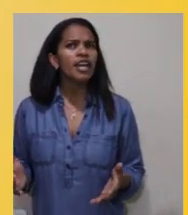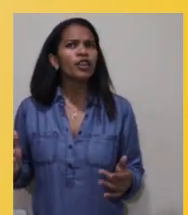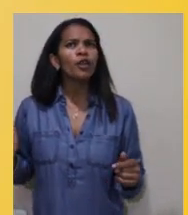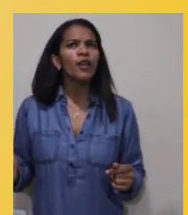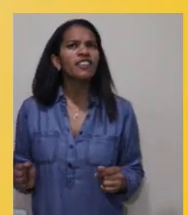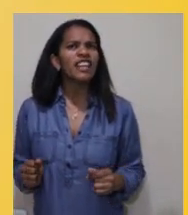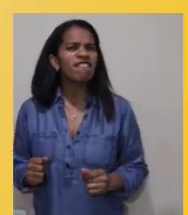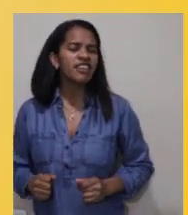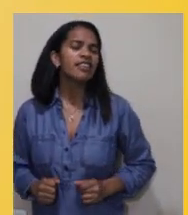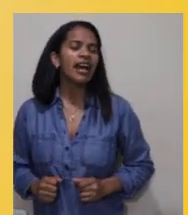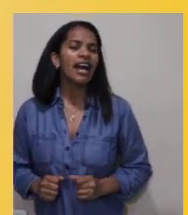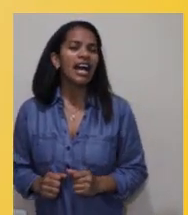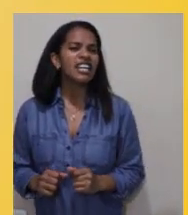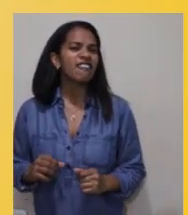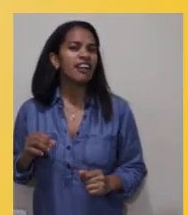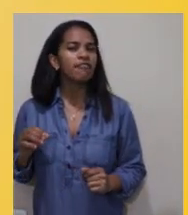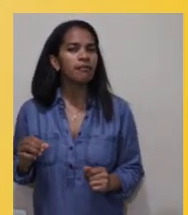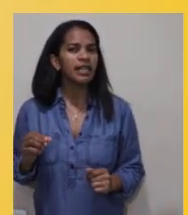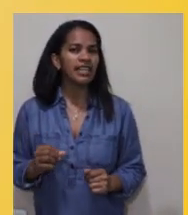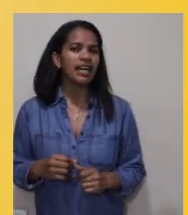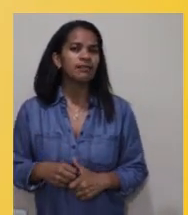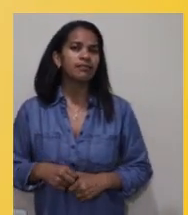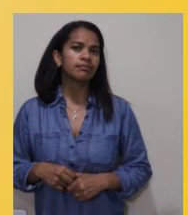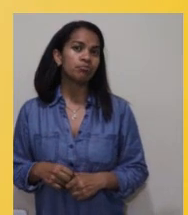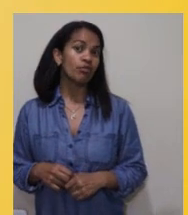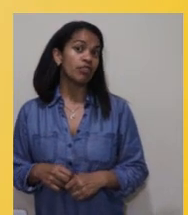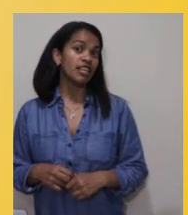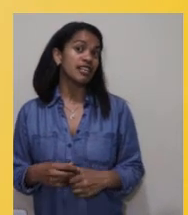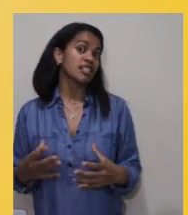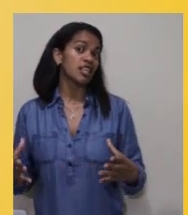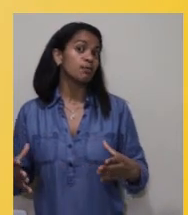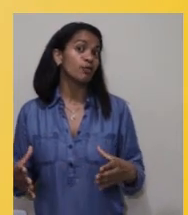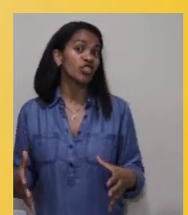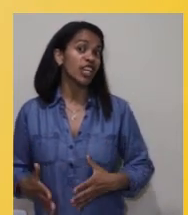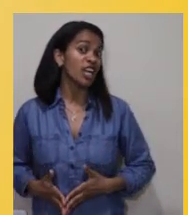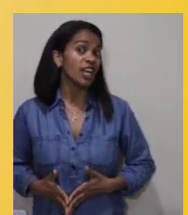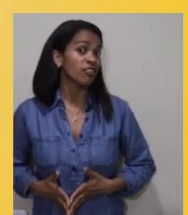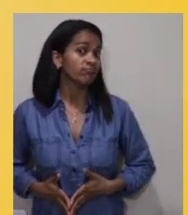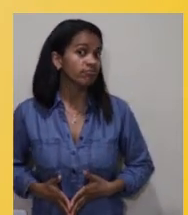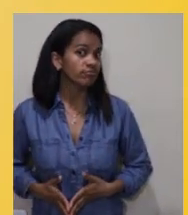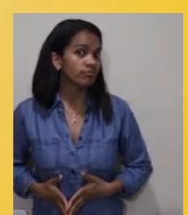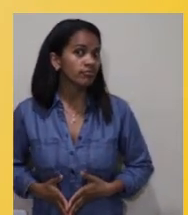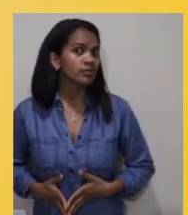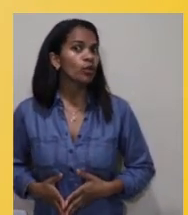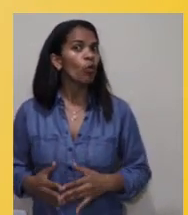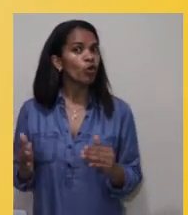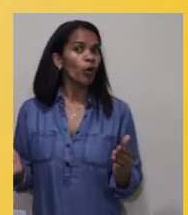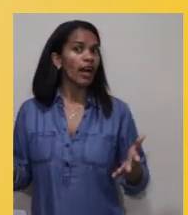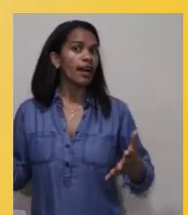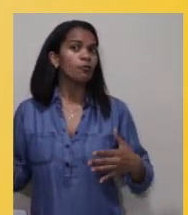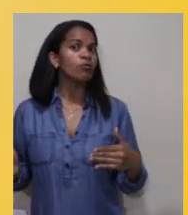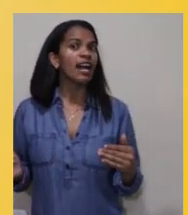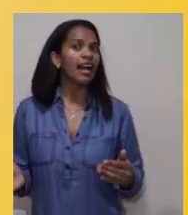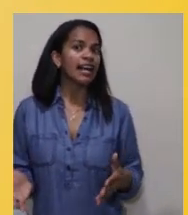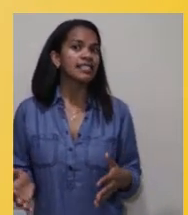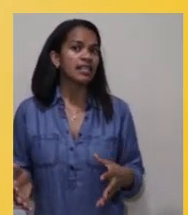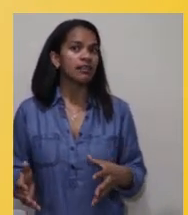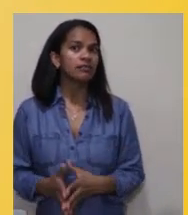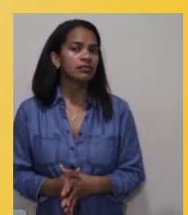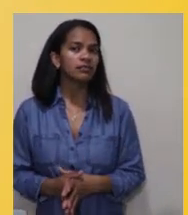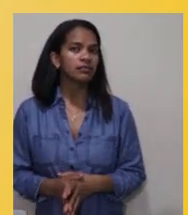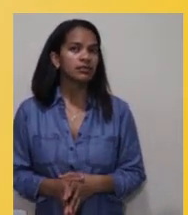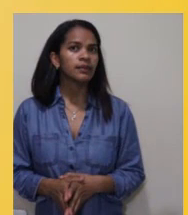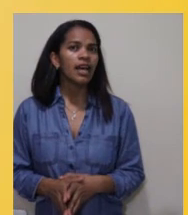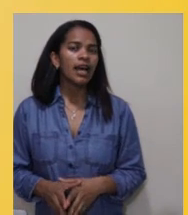un proyecto de vida a nivel familiar podría ser poseer un hogar, una